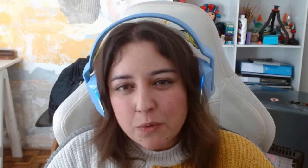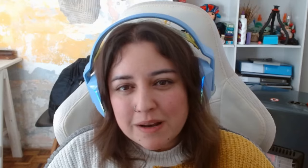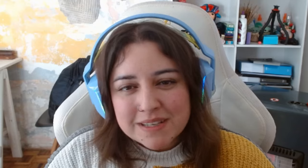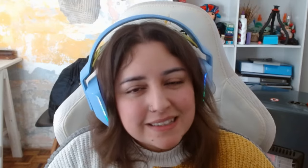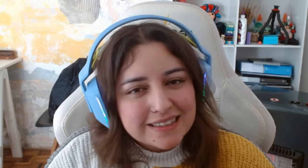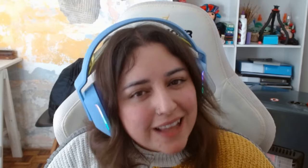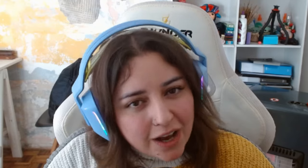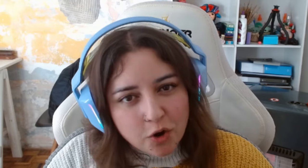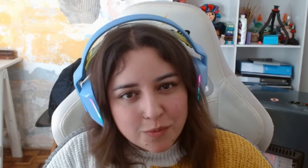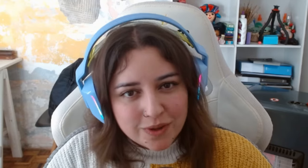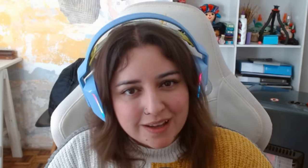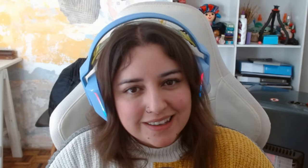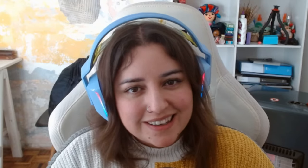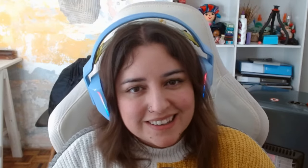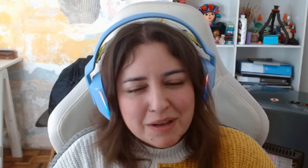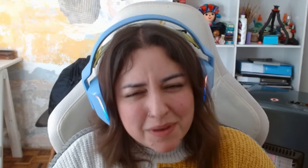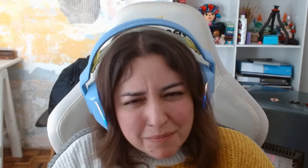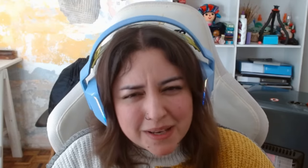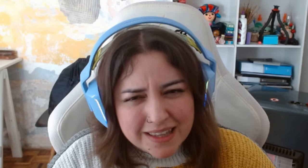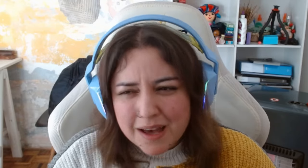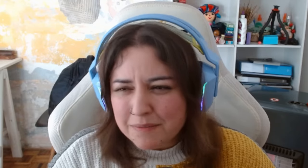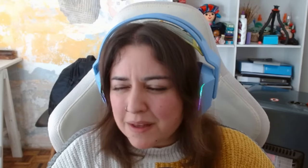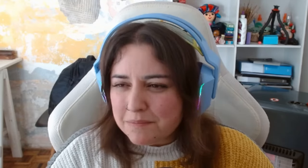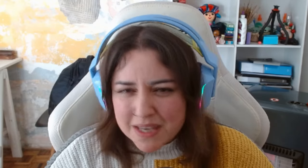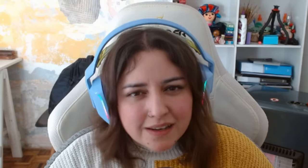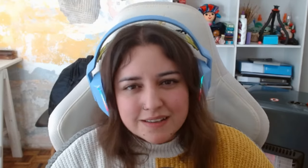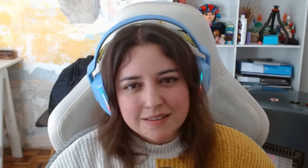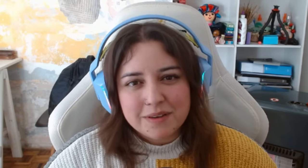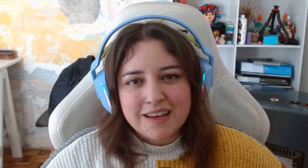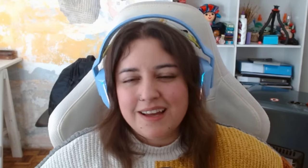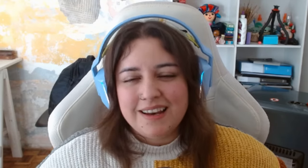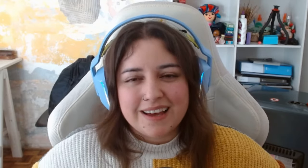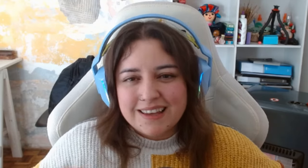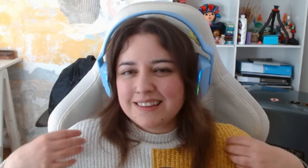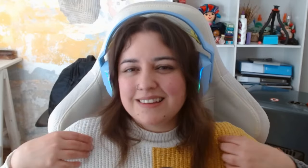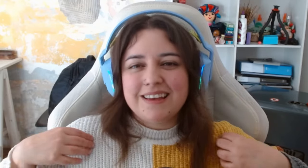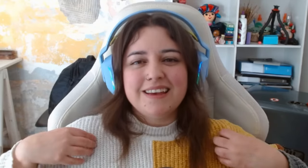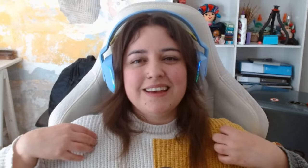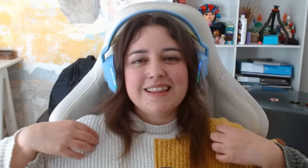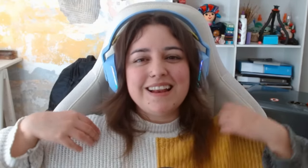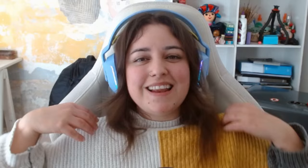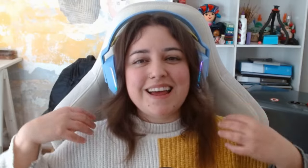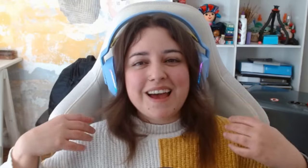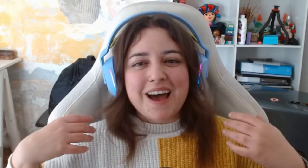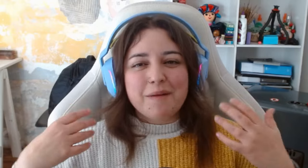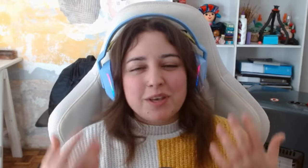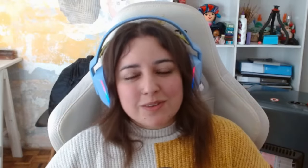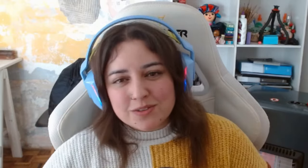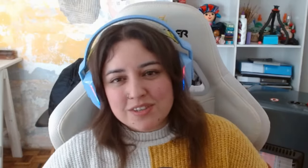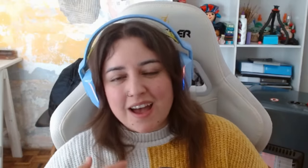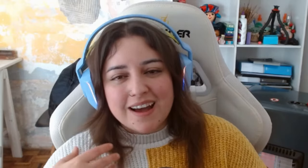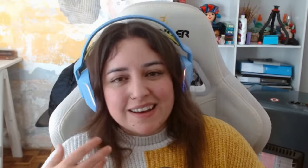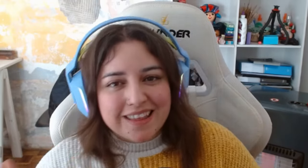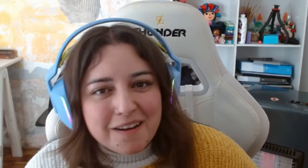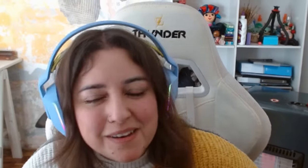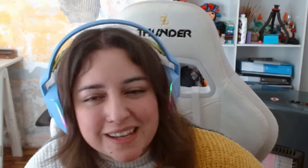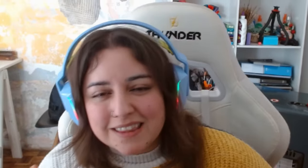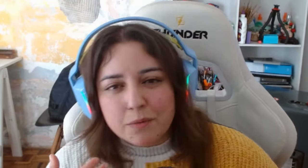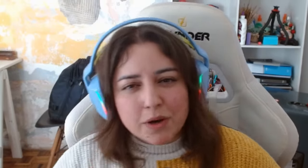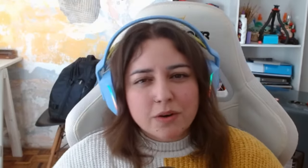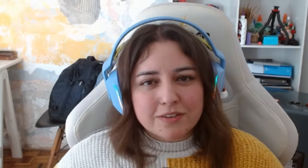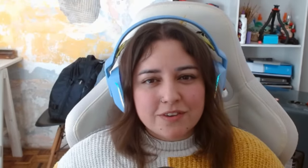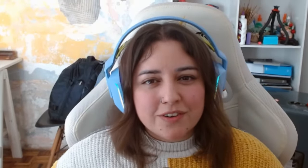lugar en el cual me sentí tan cómoda, tan bienvenida, tan bien recibida, la gente tan amistosa,